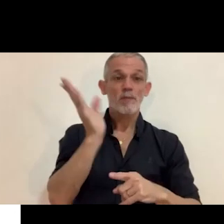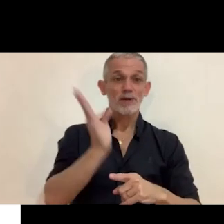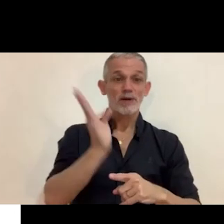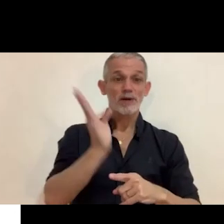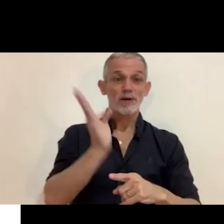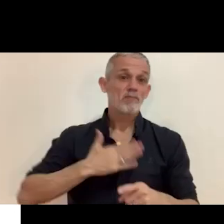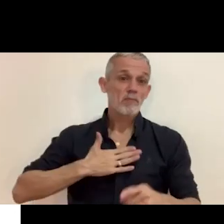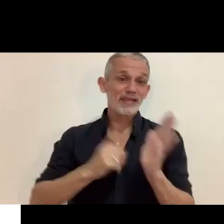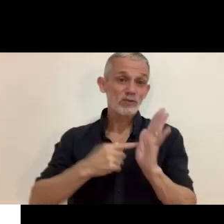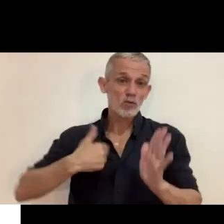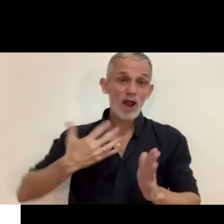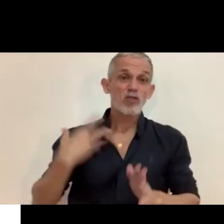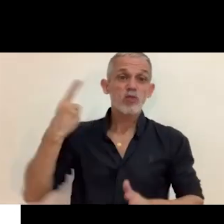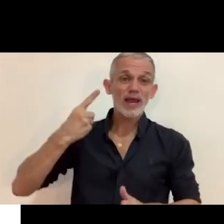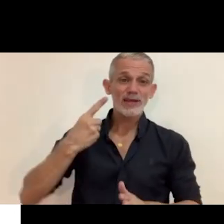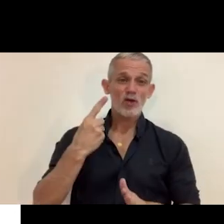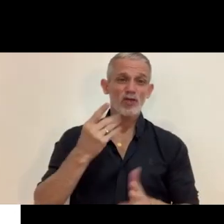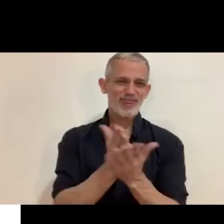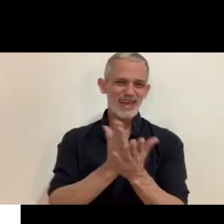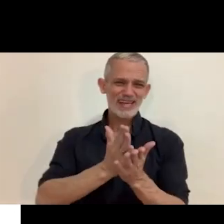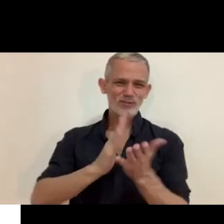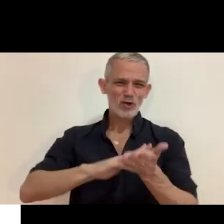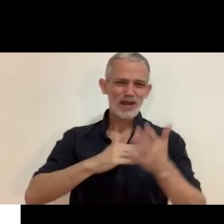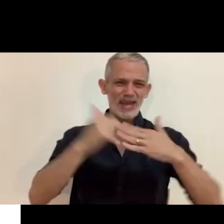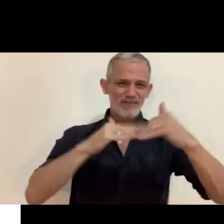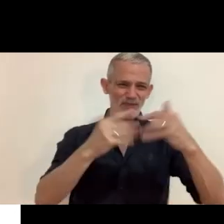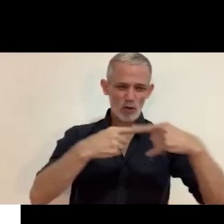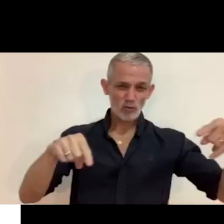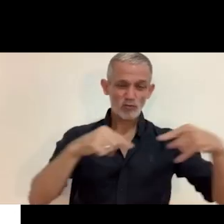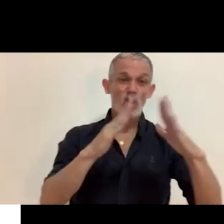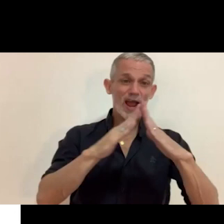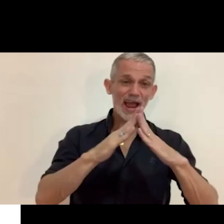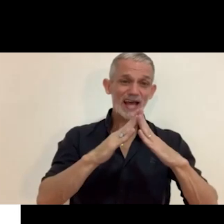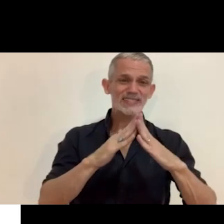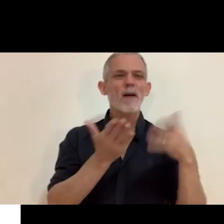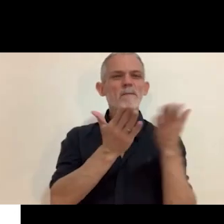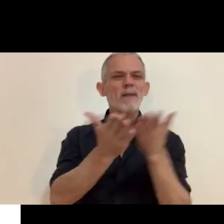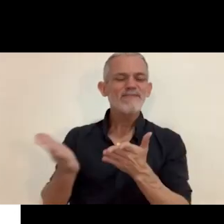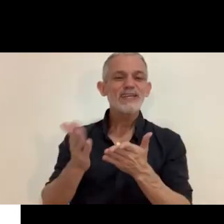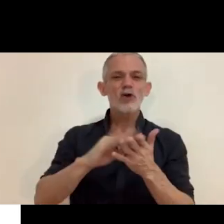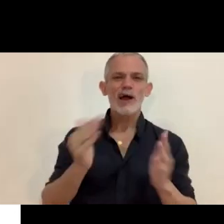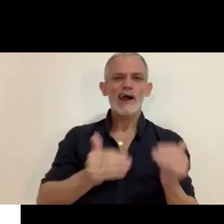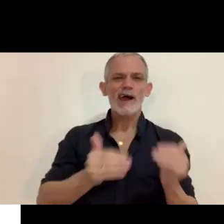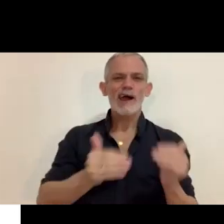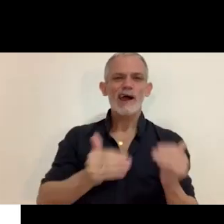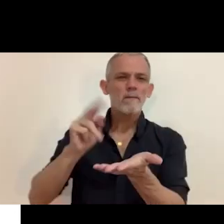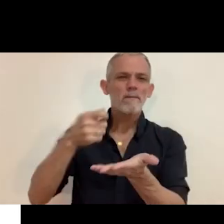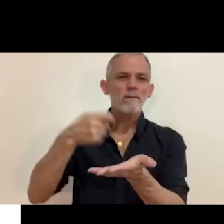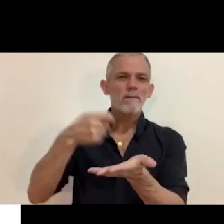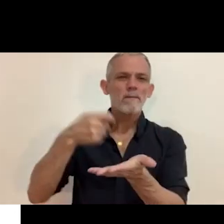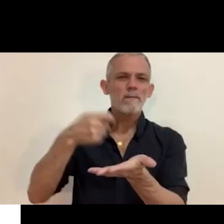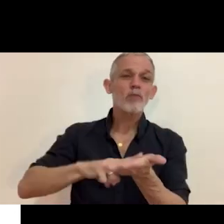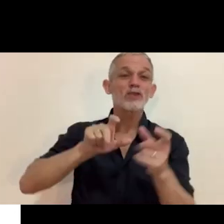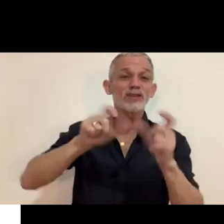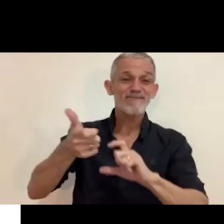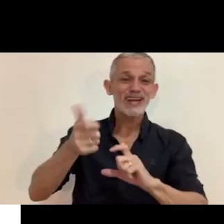o derechos sobre inmuebles no tendrán el beneficio de diferir el pago de impuesto a la transferencia